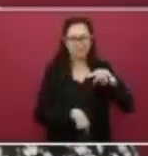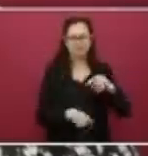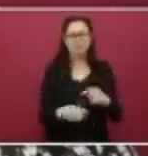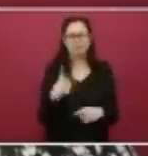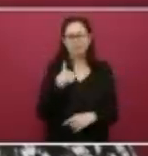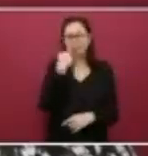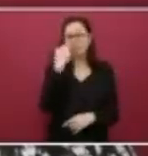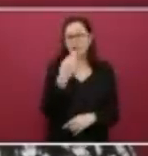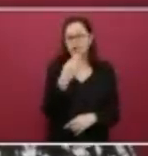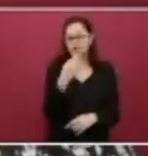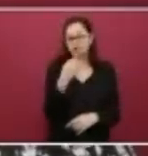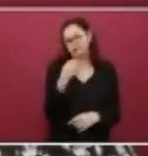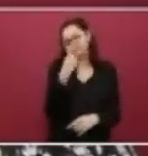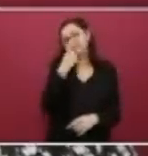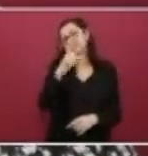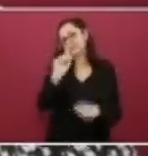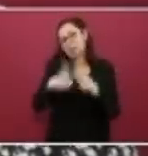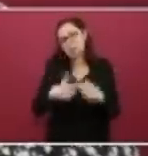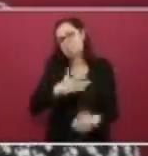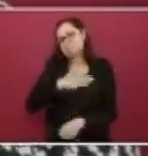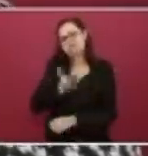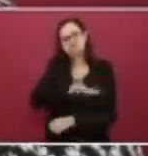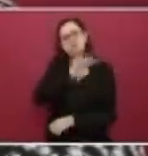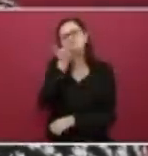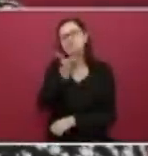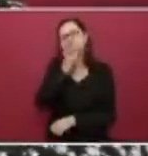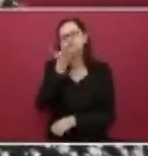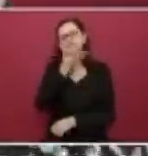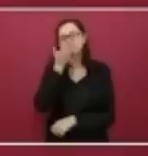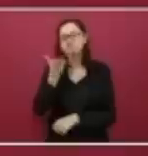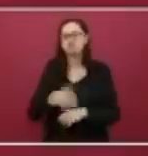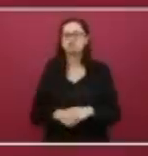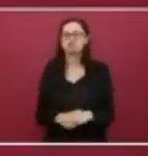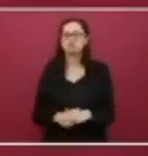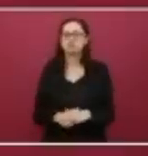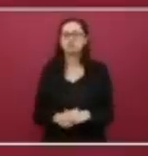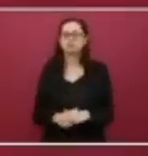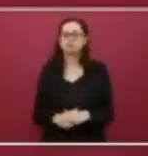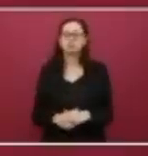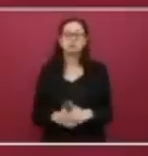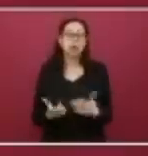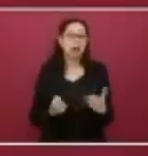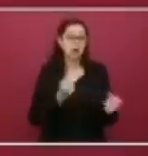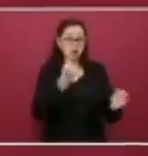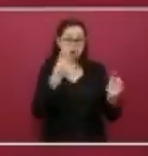como lo acostumbra hay movimientos ambientalistas